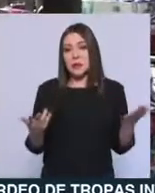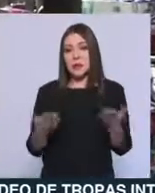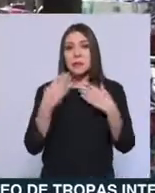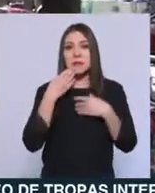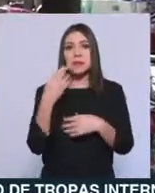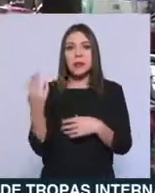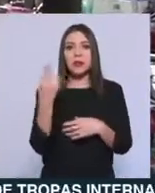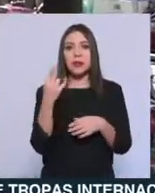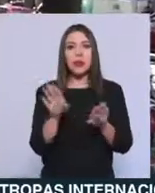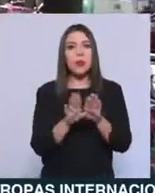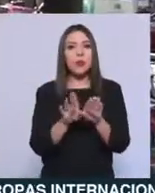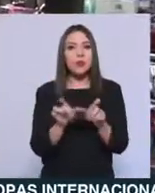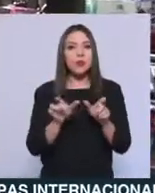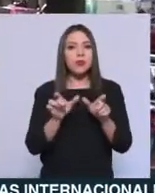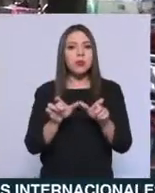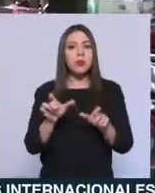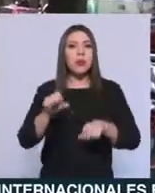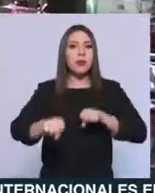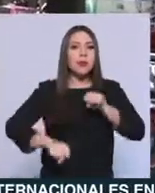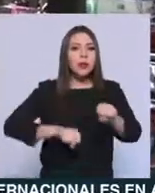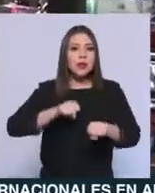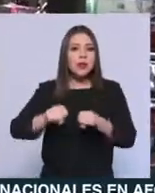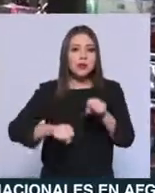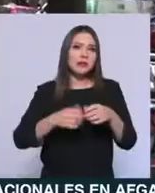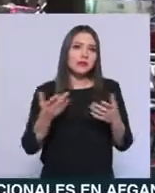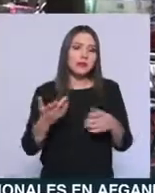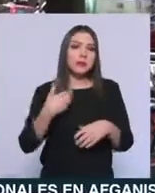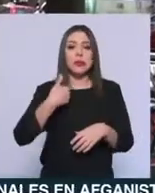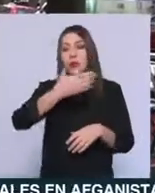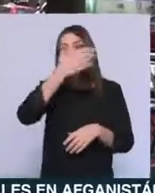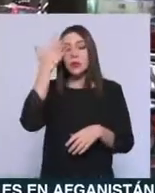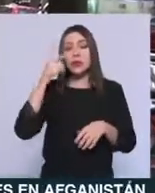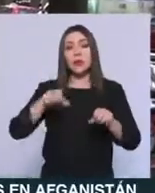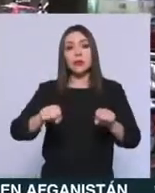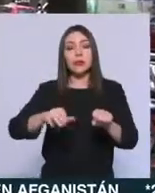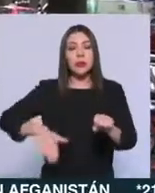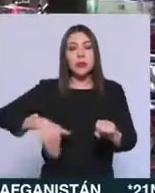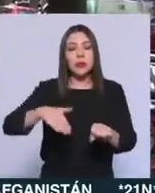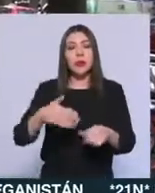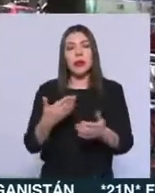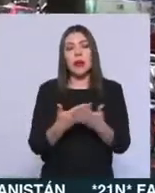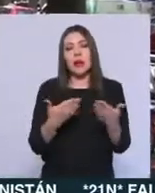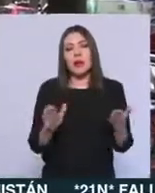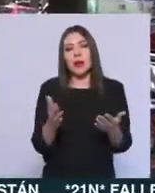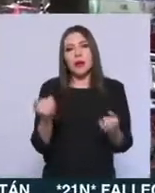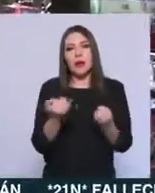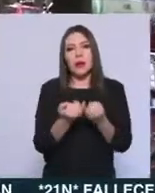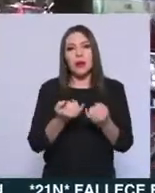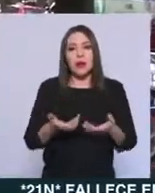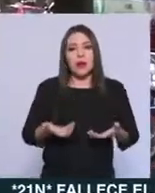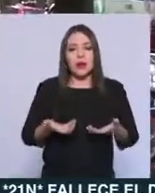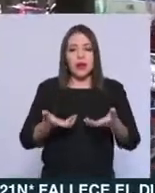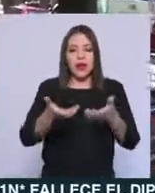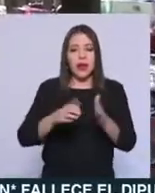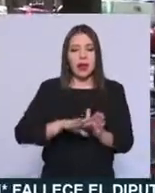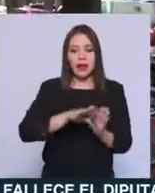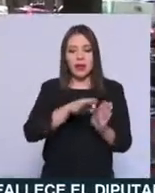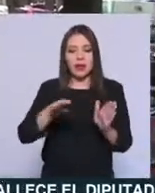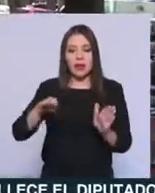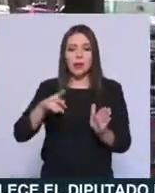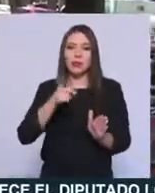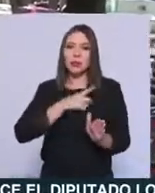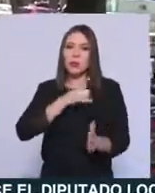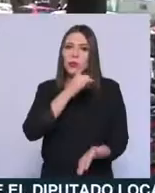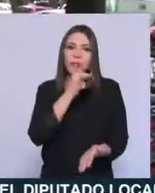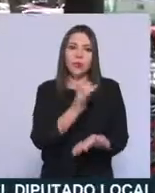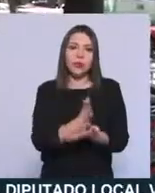bici, específicamente la bici, no sé acerca del monopatín. Pero bueno, también la banqueta debería ser para los peatones, o